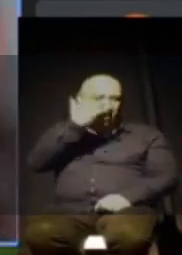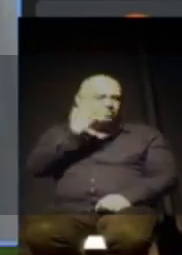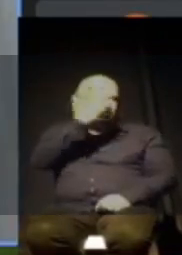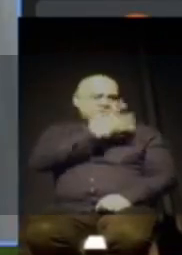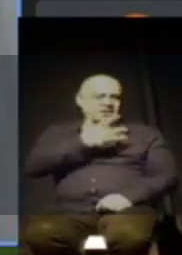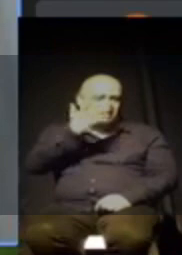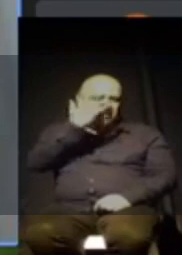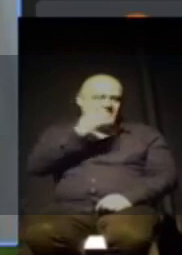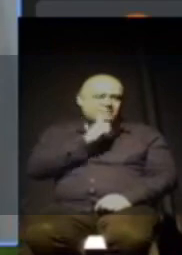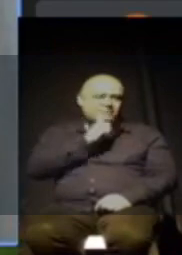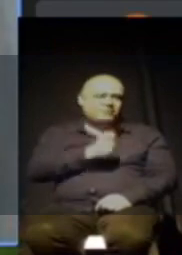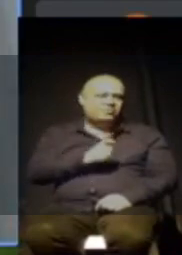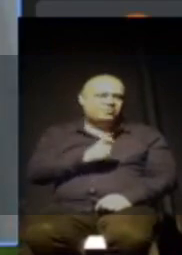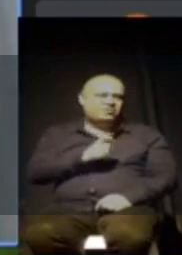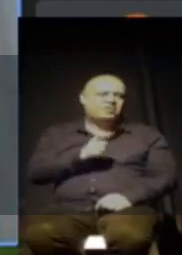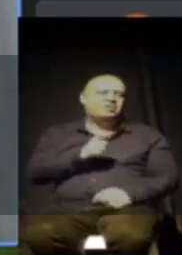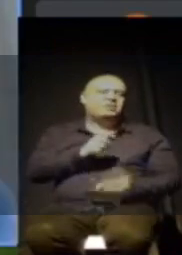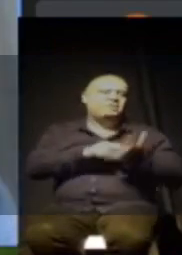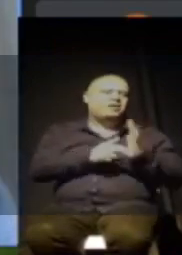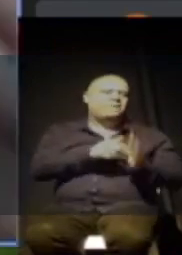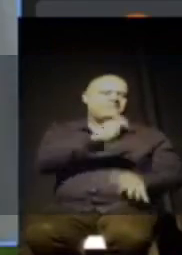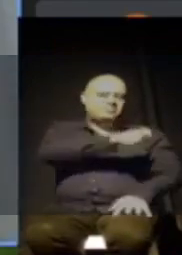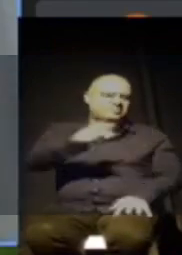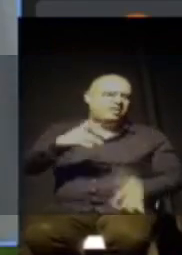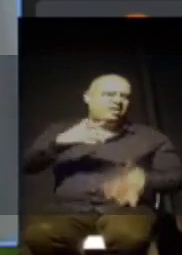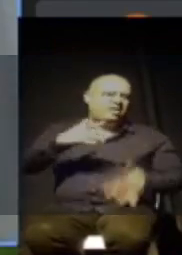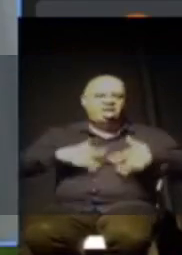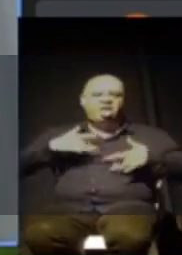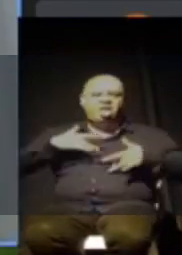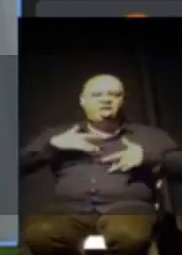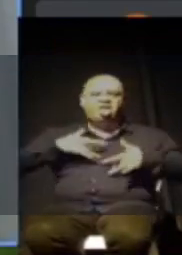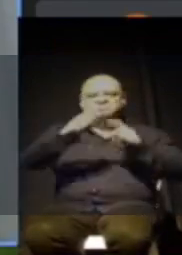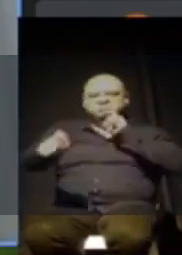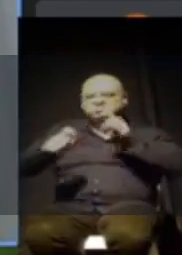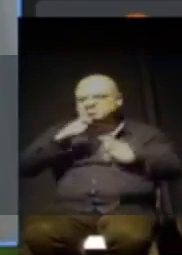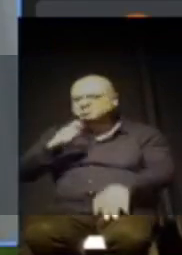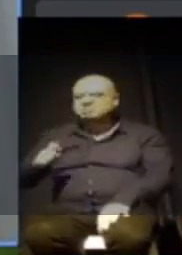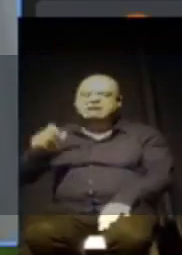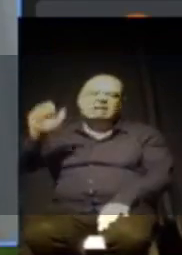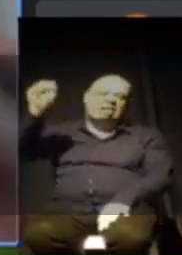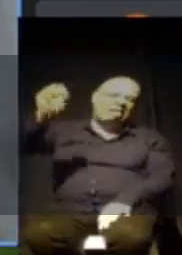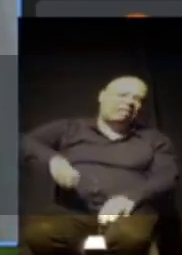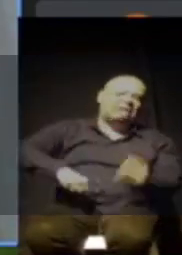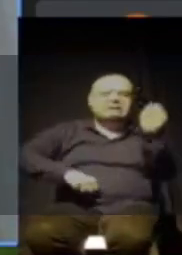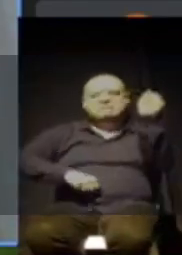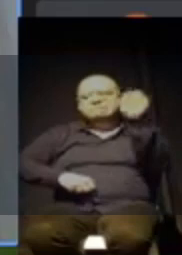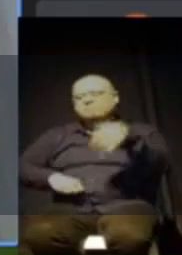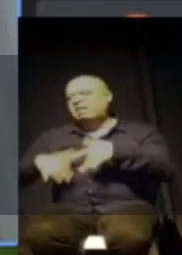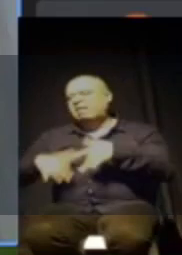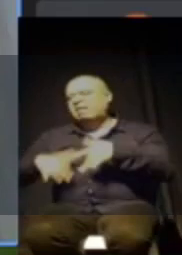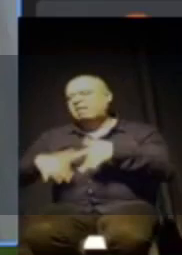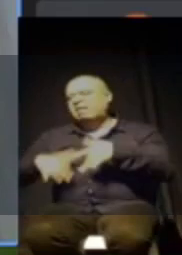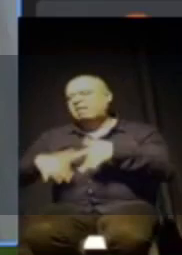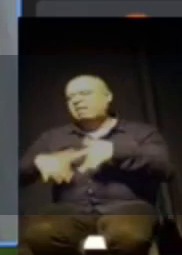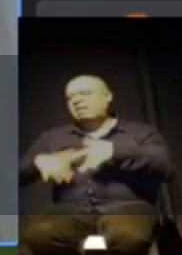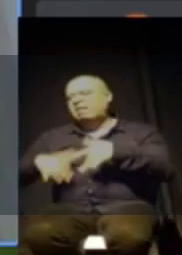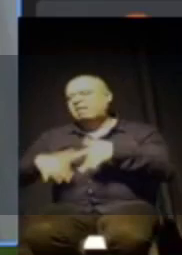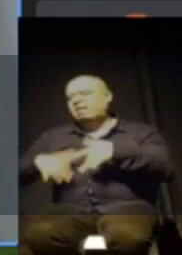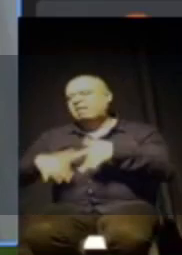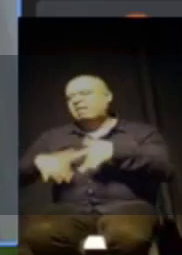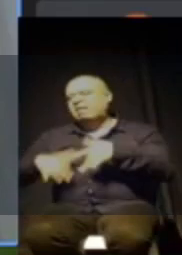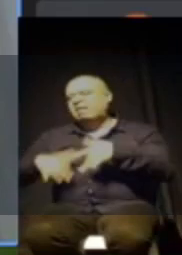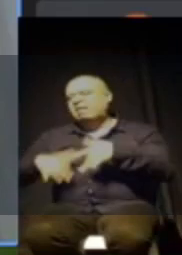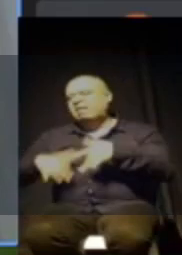rechazo, la exclusión de personas, descripción negativa, efectivamente, o pretendida, fundada en el